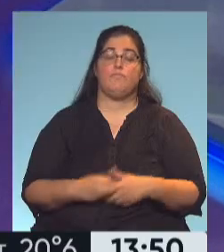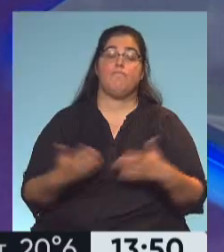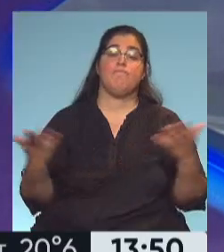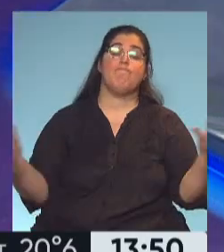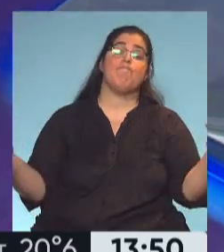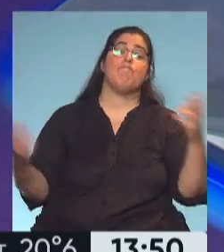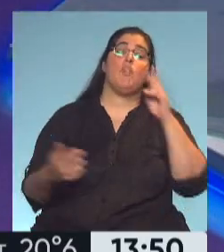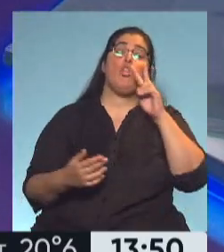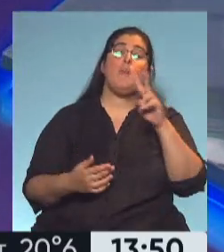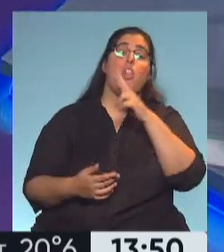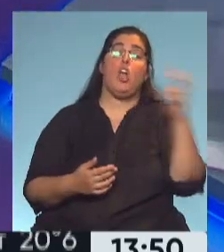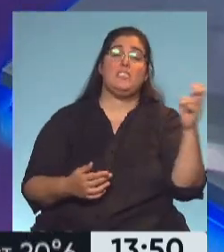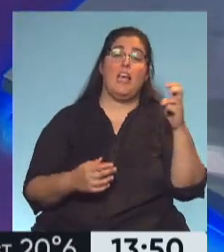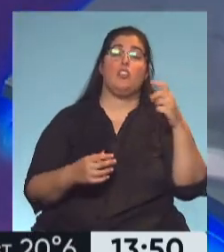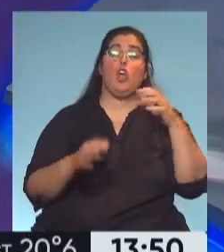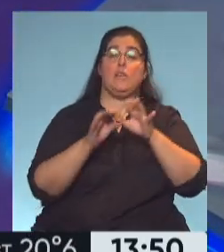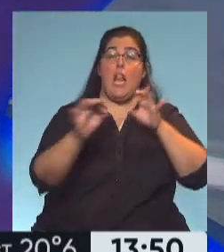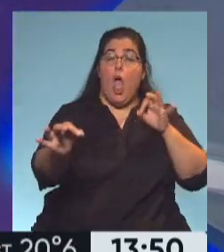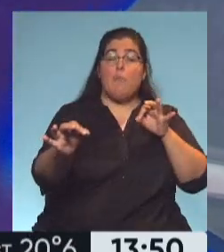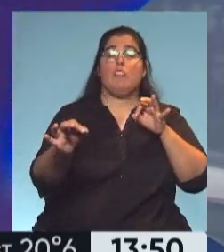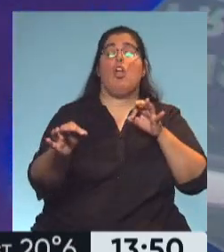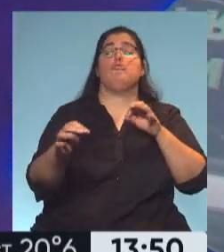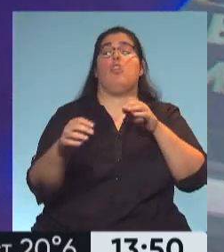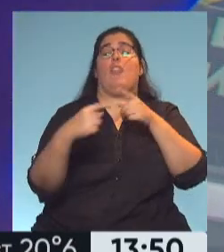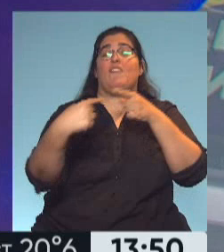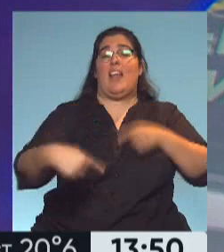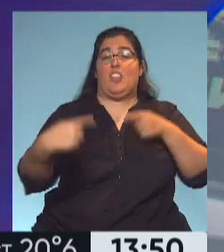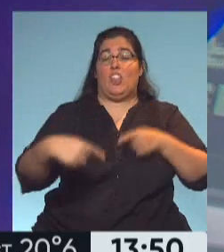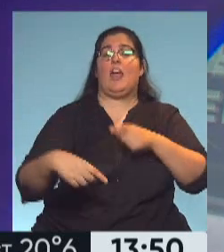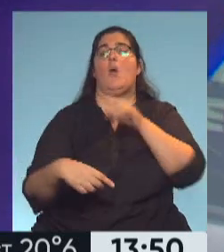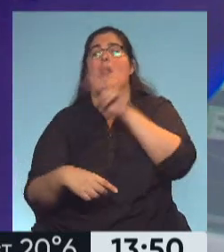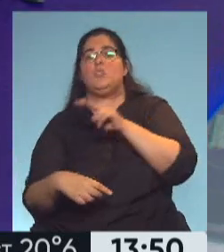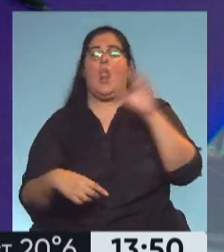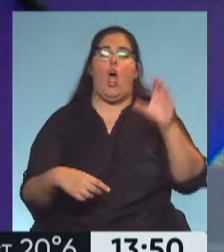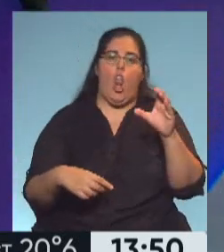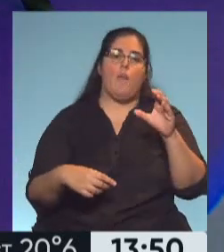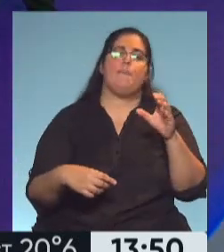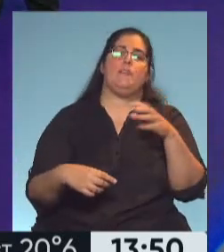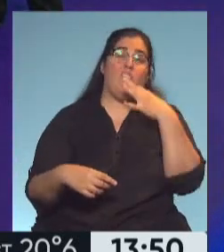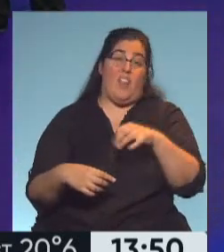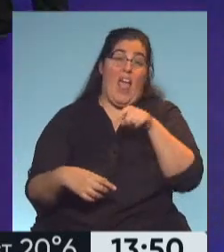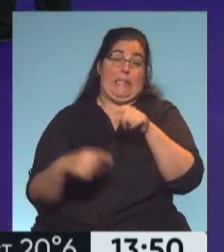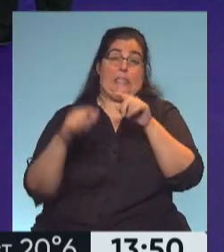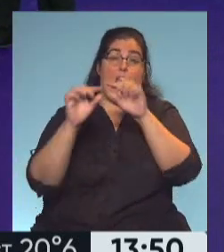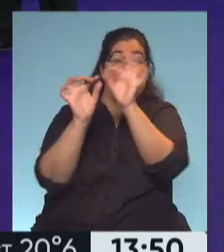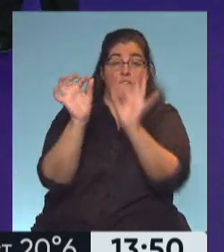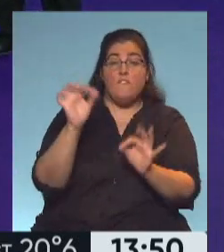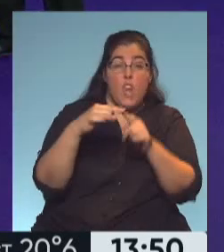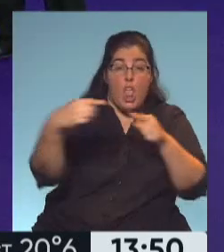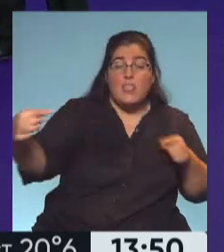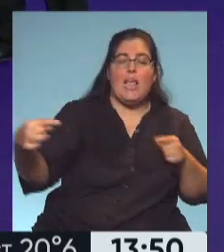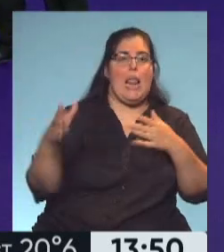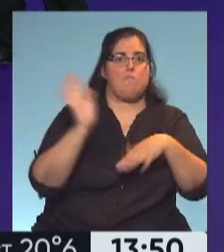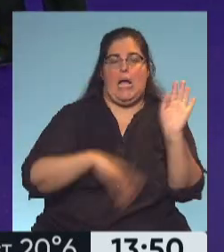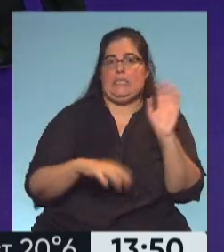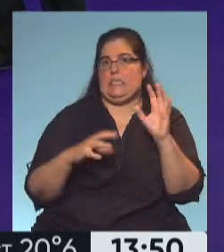Los 2.200 kilómetros de frontera que separan a Venezuela y a Colombia son, sin duda, la frontera más caliente, la zona más caliente, la